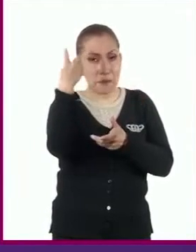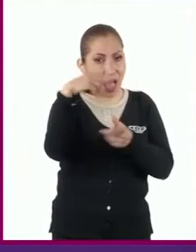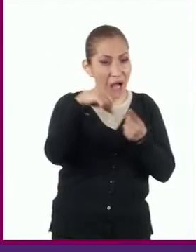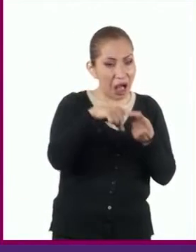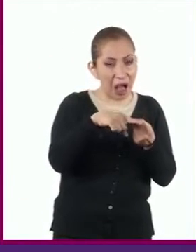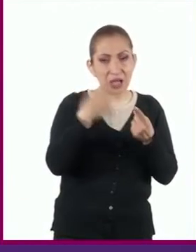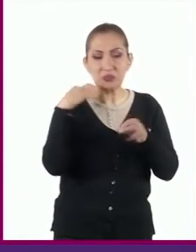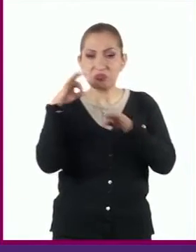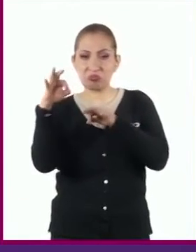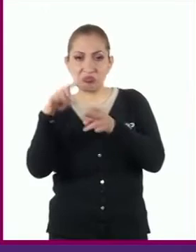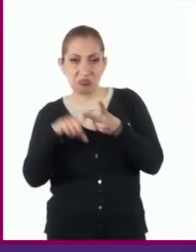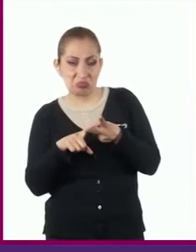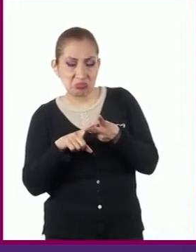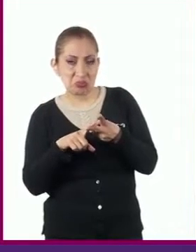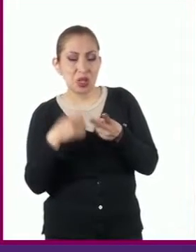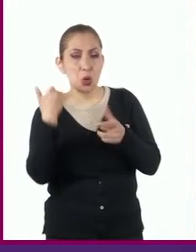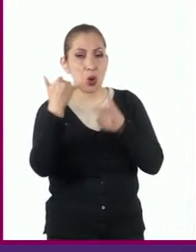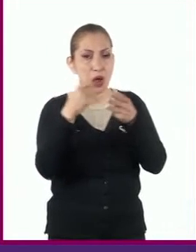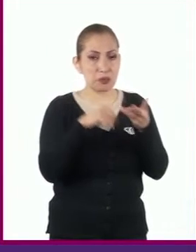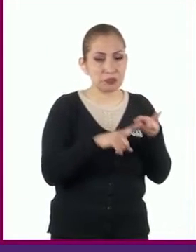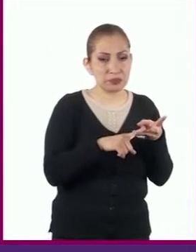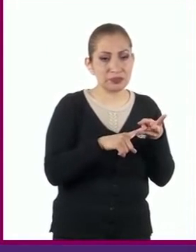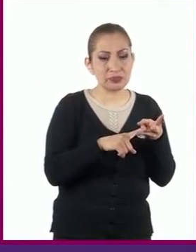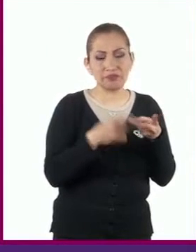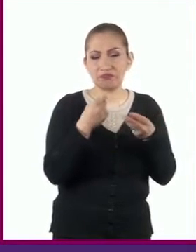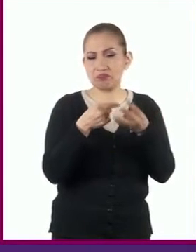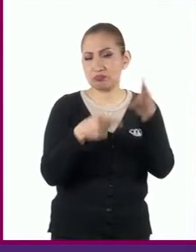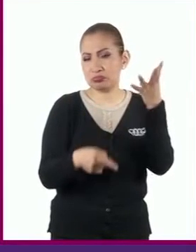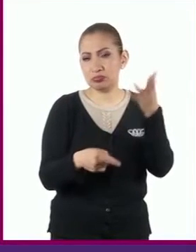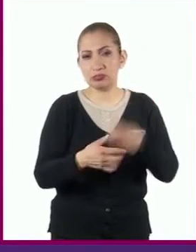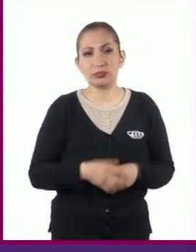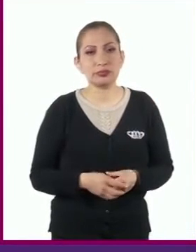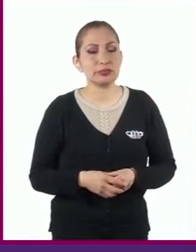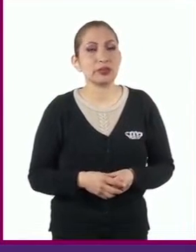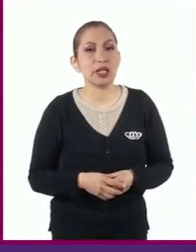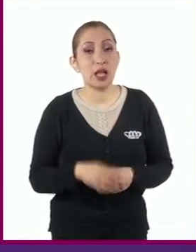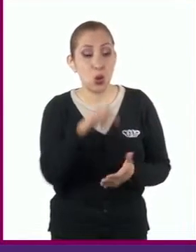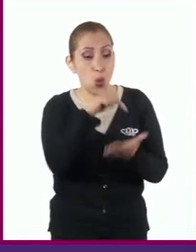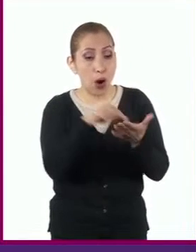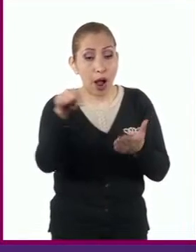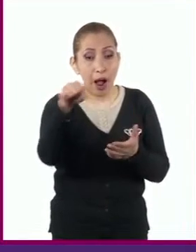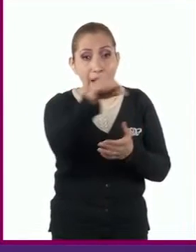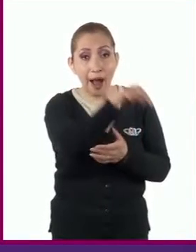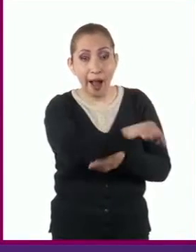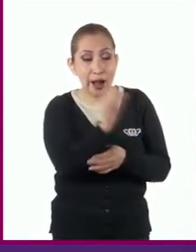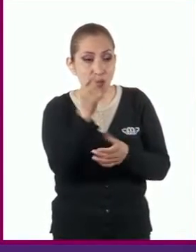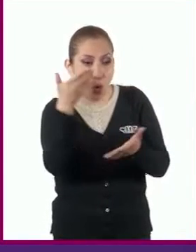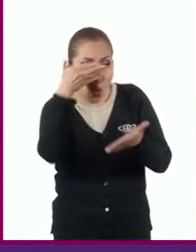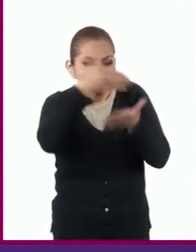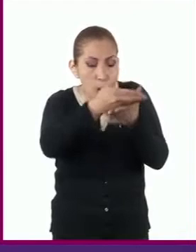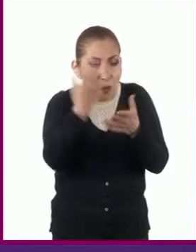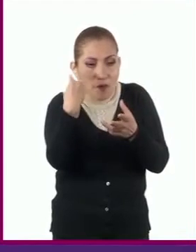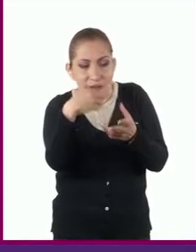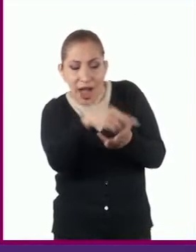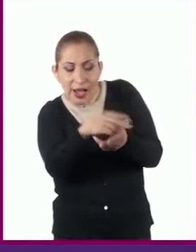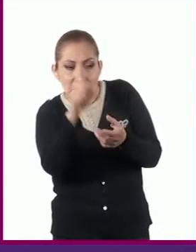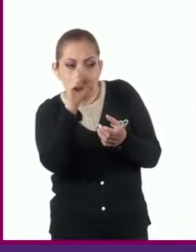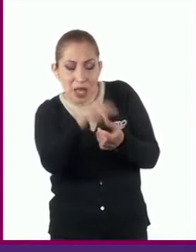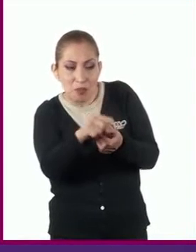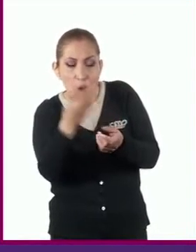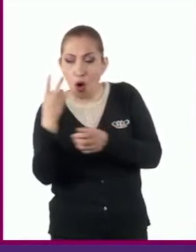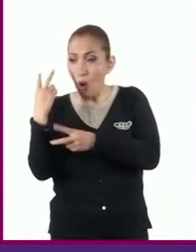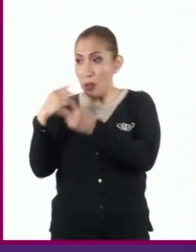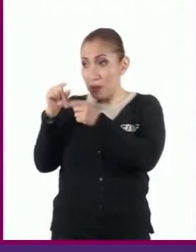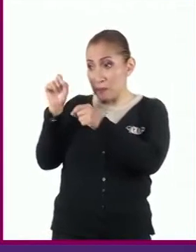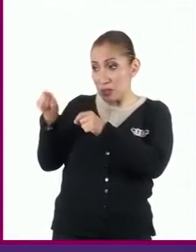Viajes, trabajos, juegos, etc. Espacios o lugares hacia los que vamos, de los cuales